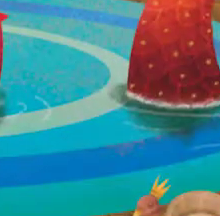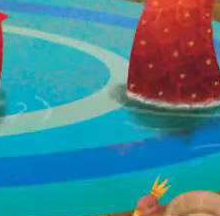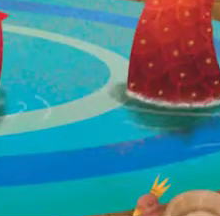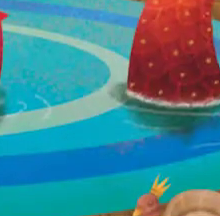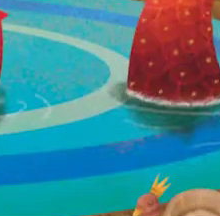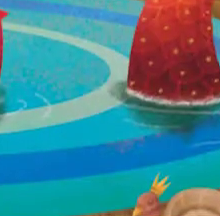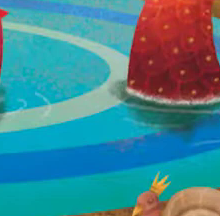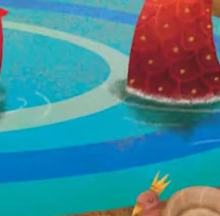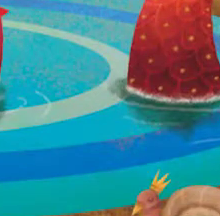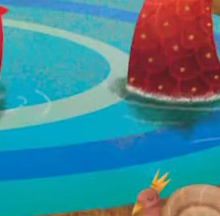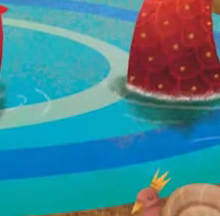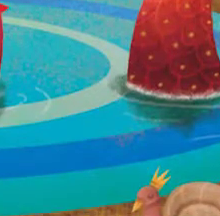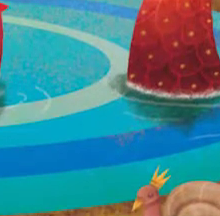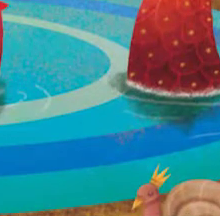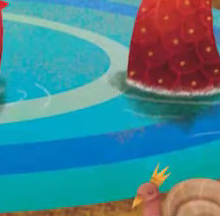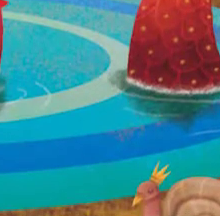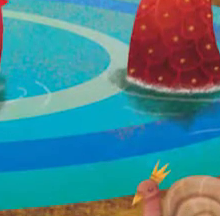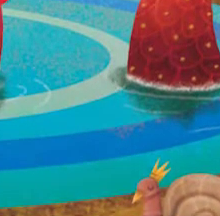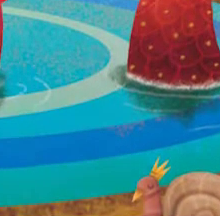y